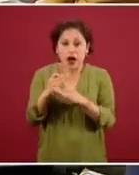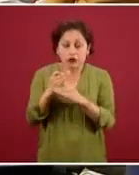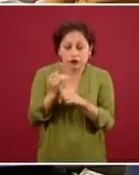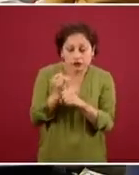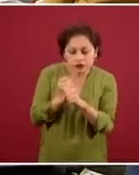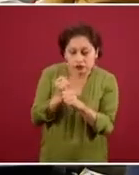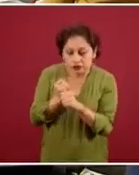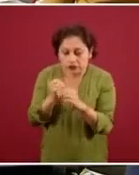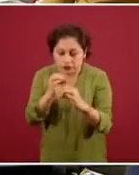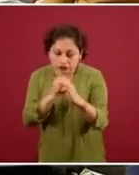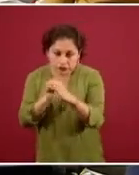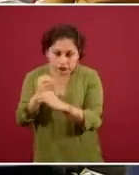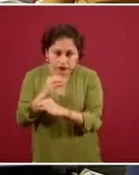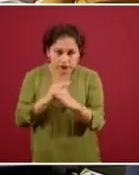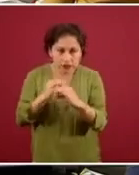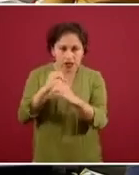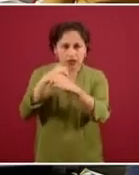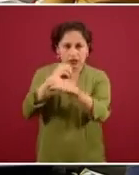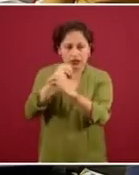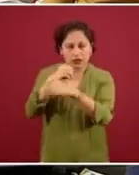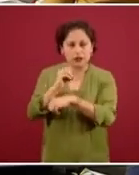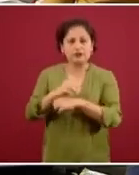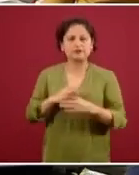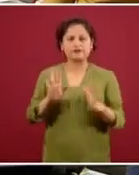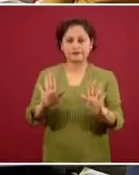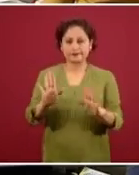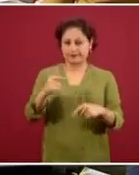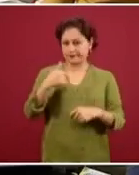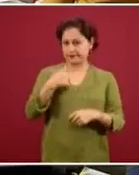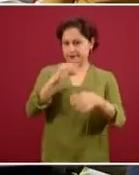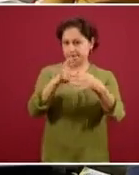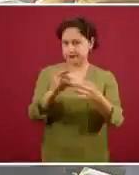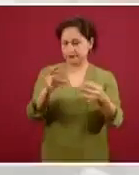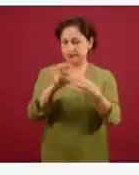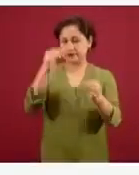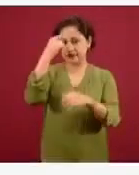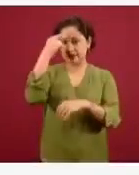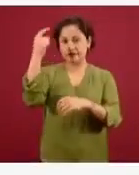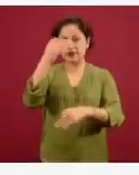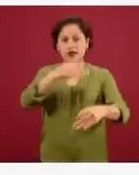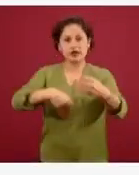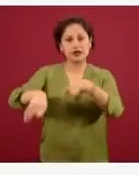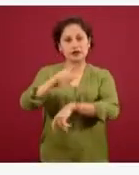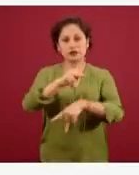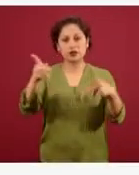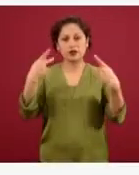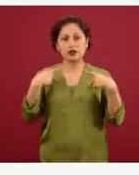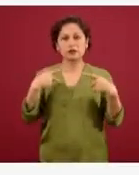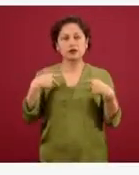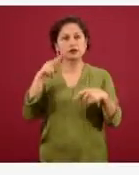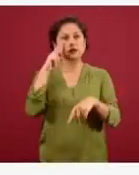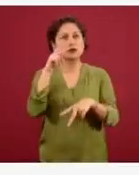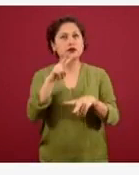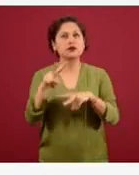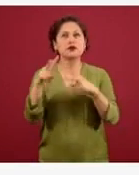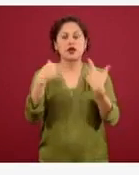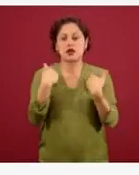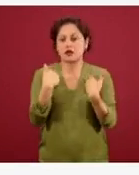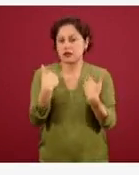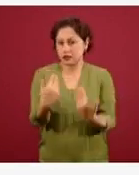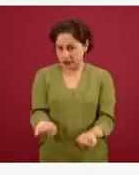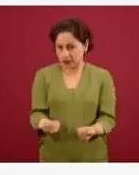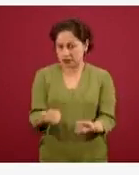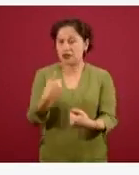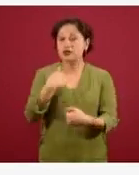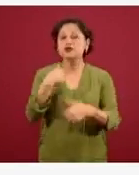Para ponerlos en contexto y que este mensaje también sea un poco más permeable a toda la sociedad, es necesario que explique qué es